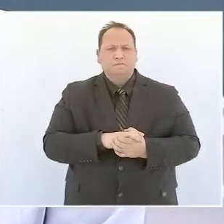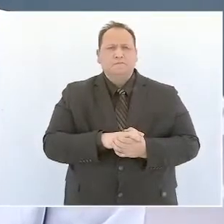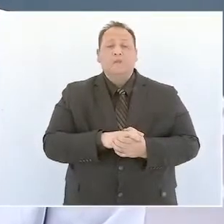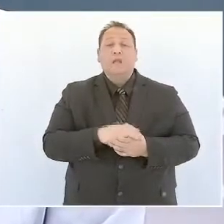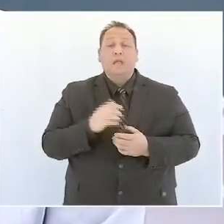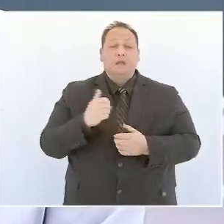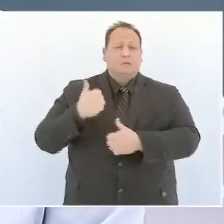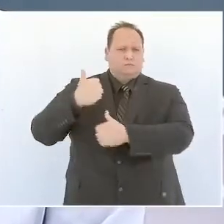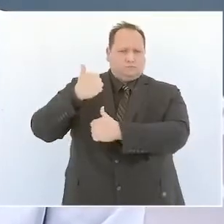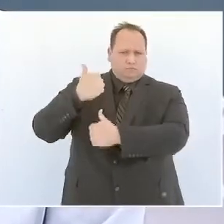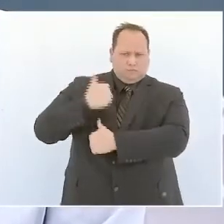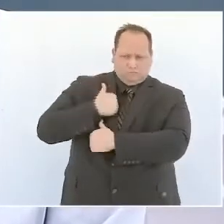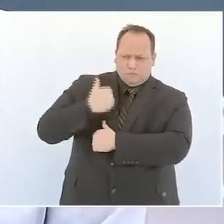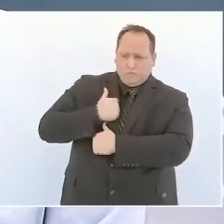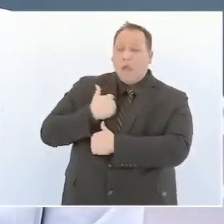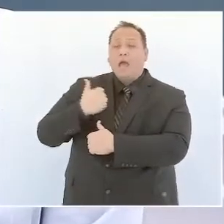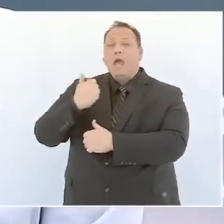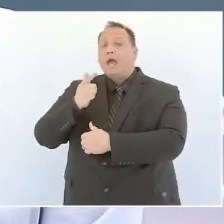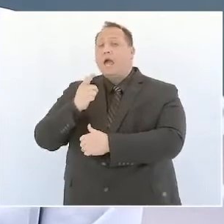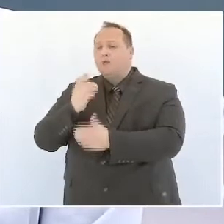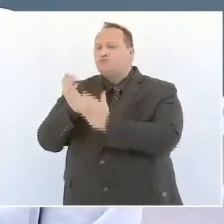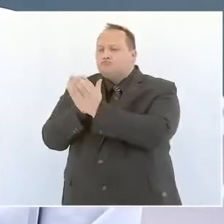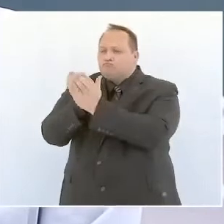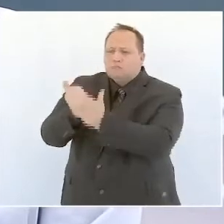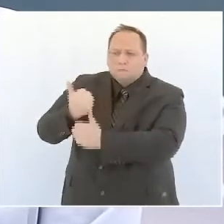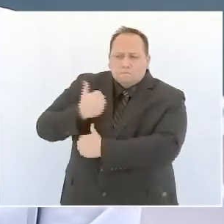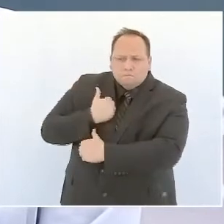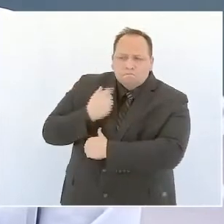con el Ejército, con la Marina,